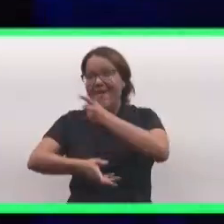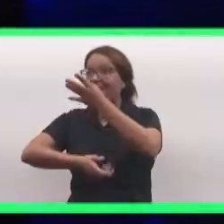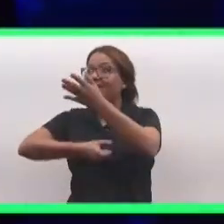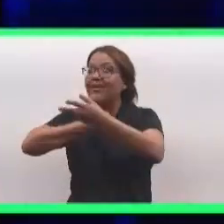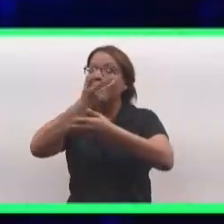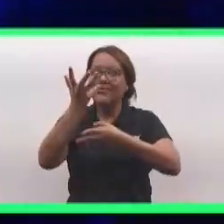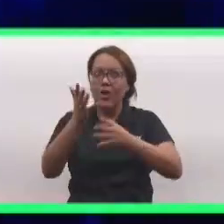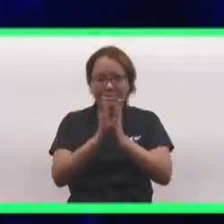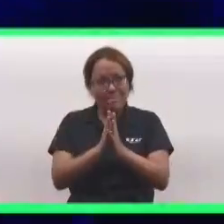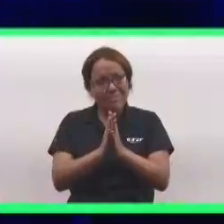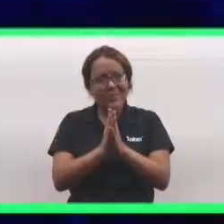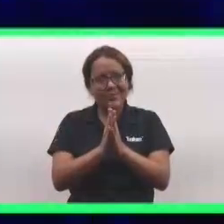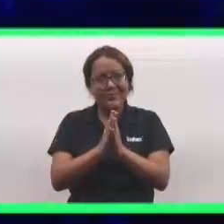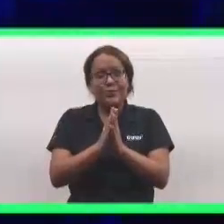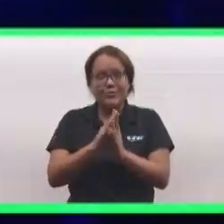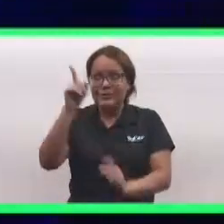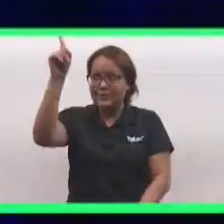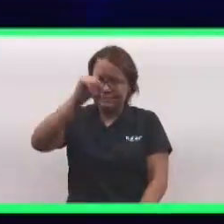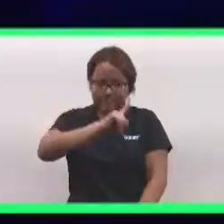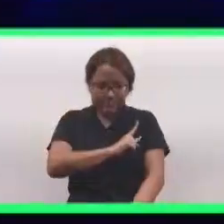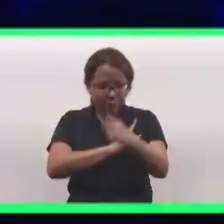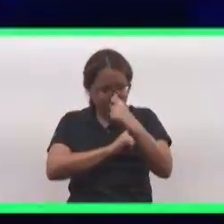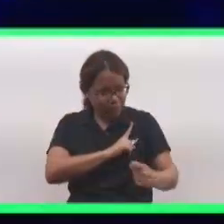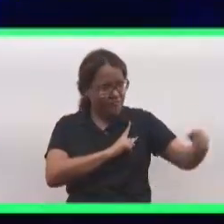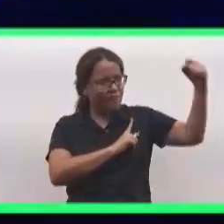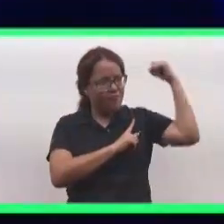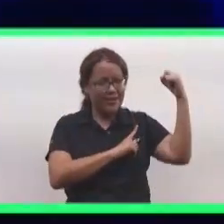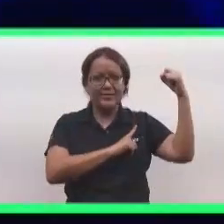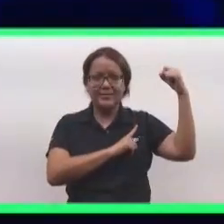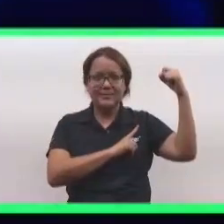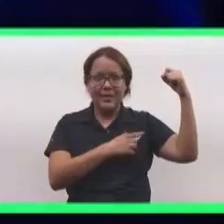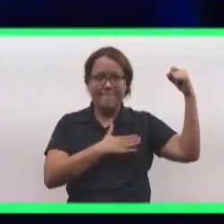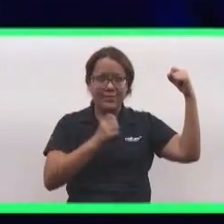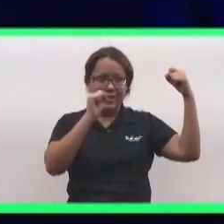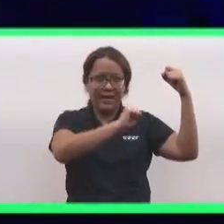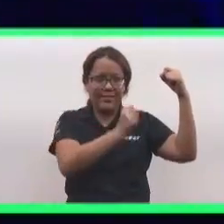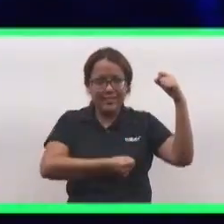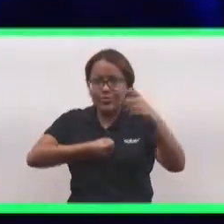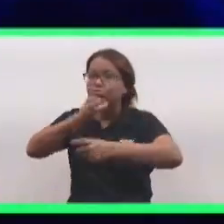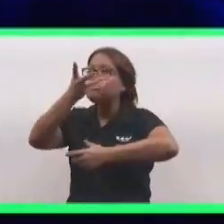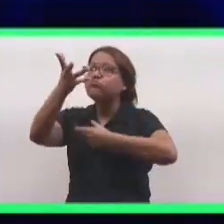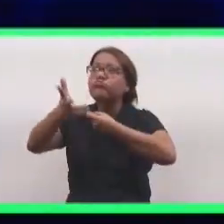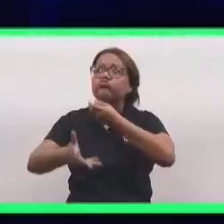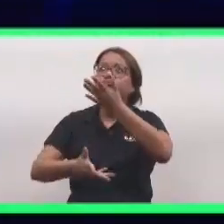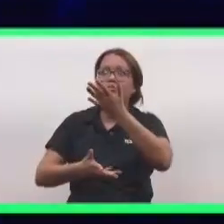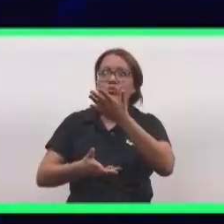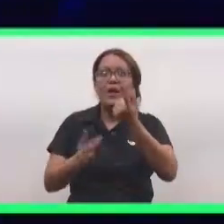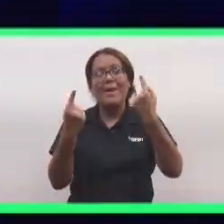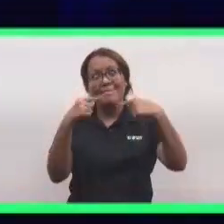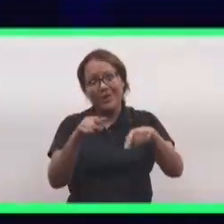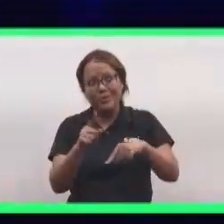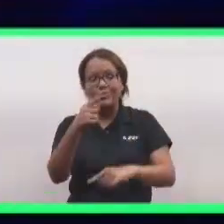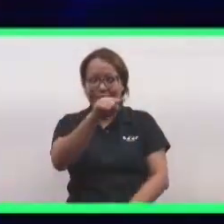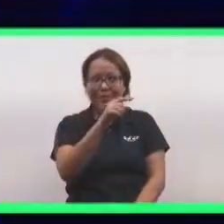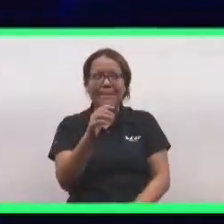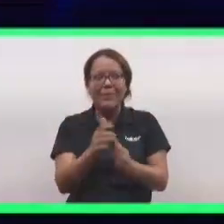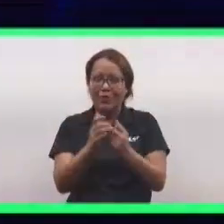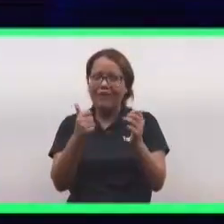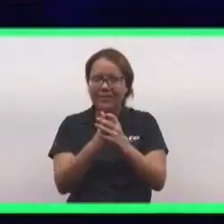¿Por qué? Porque es nuestra fortaleza y es nuestro cántico. Pero vas a tener que ir al desierto para darte